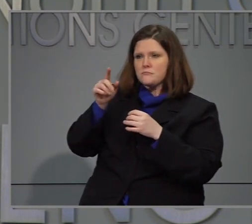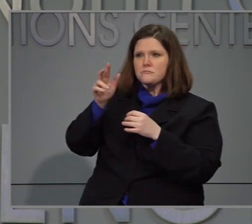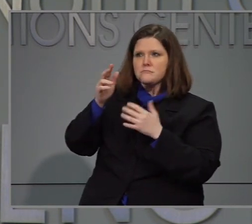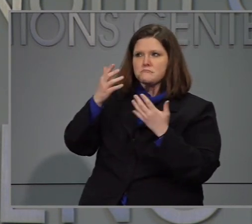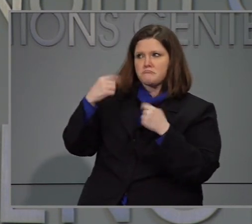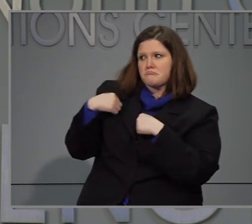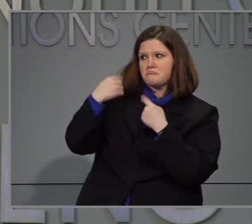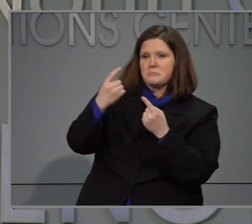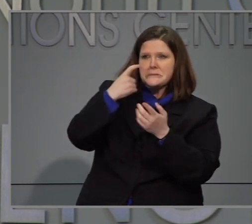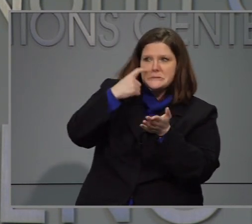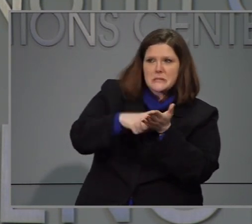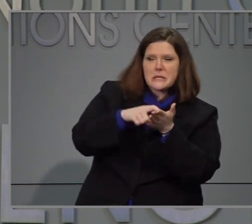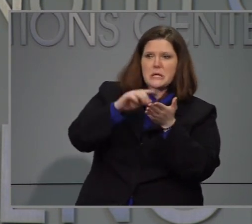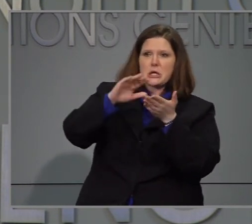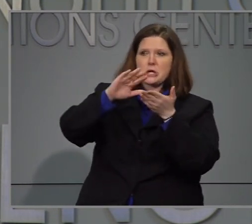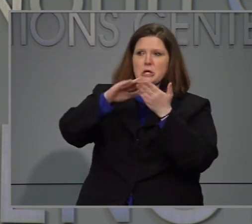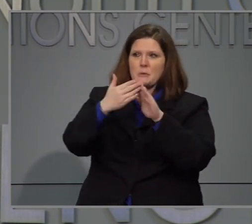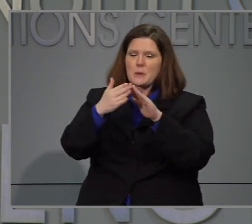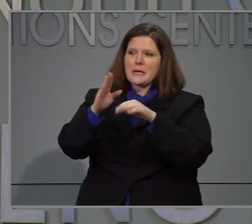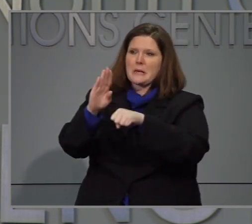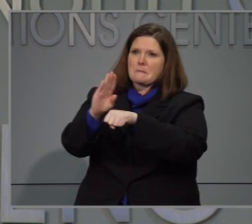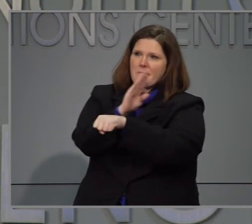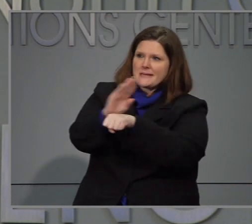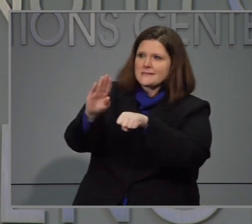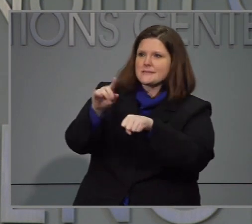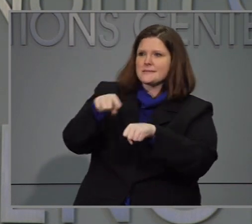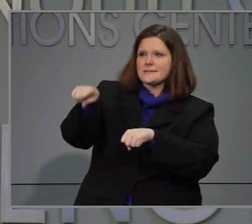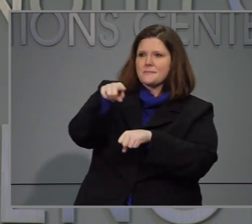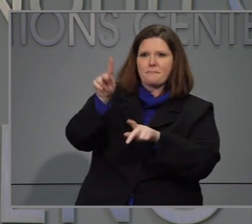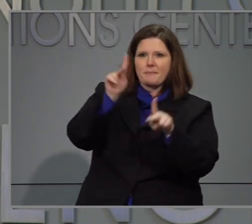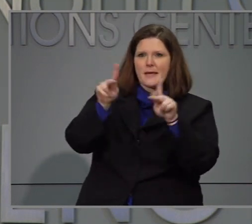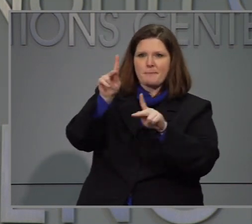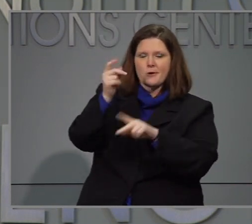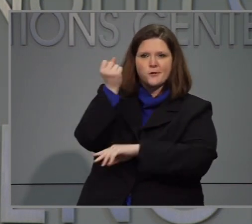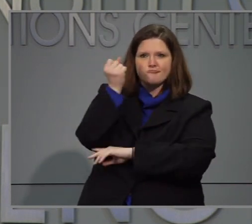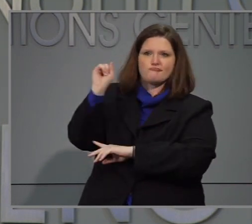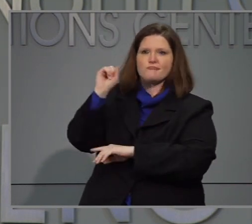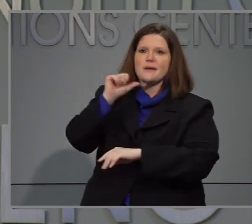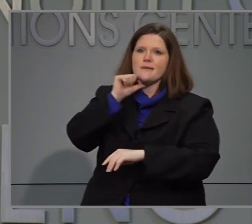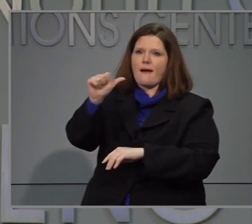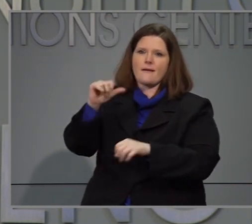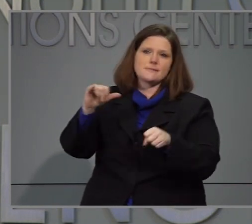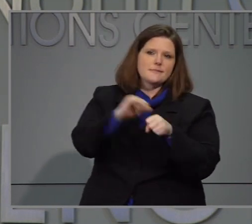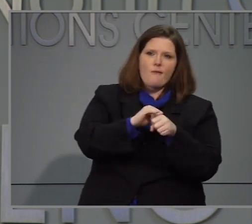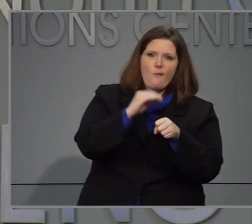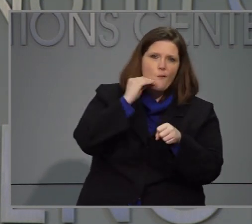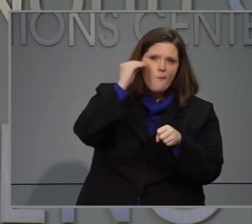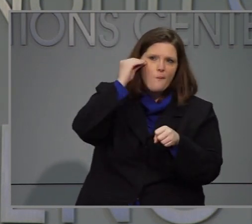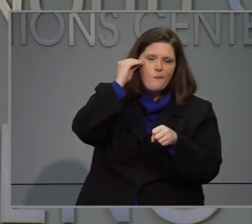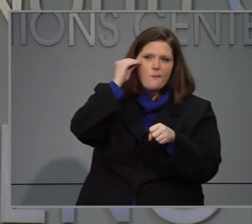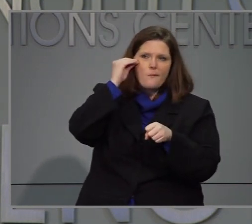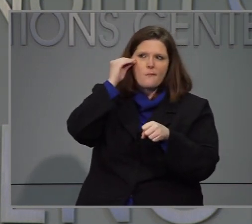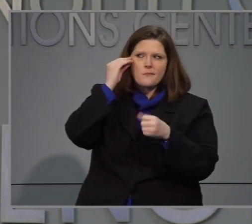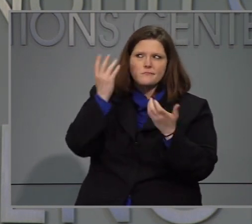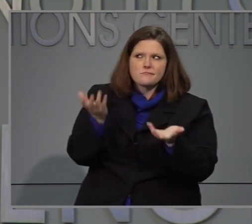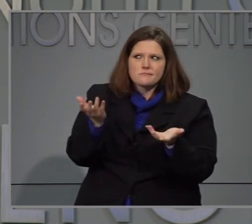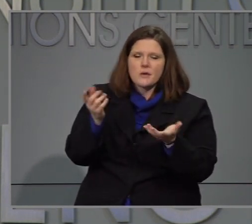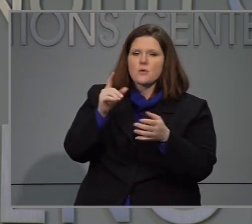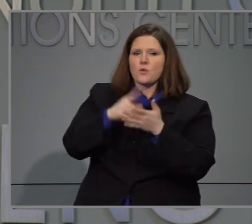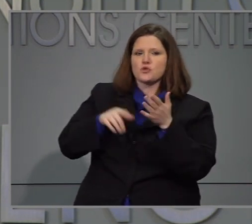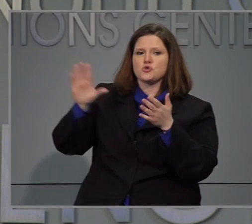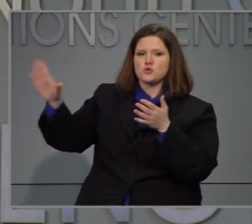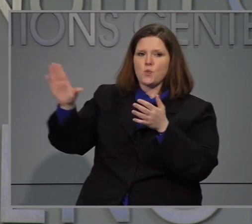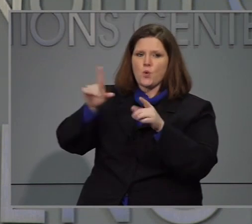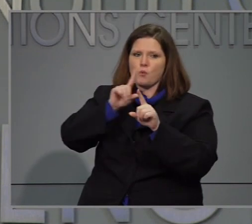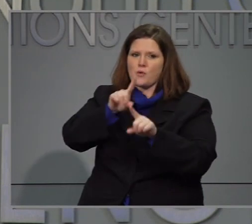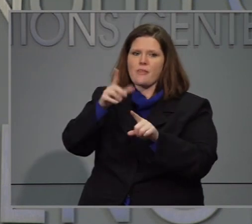que están decidiendo desafiar las órdenes de permanecer en casa y cuándo